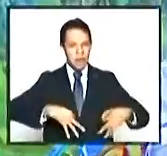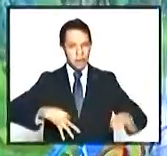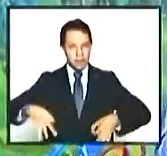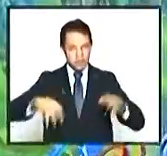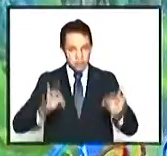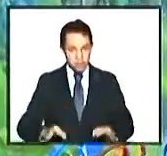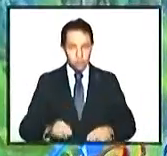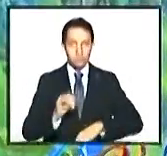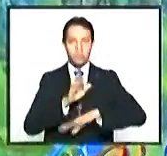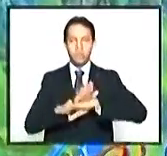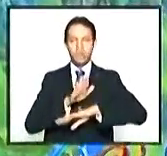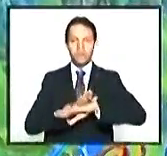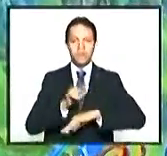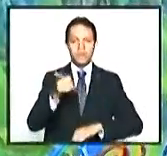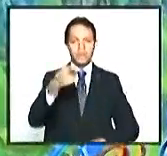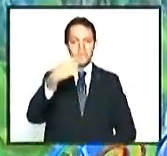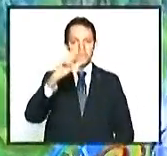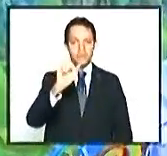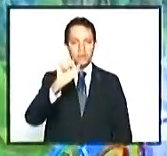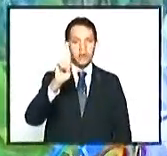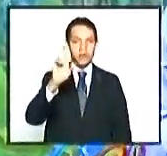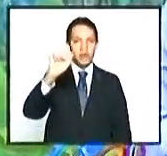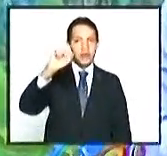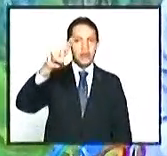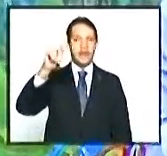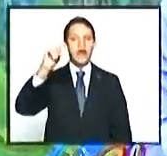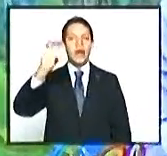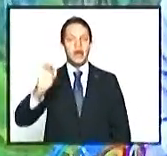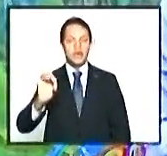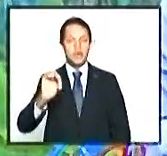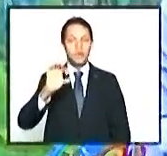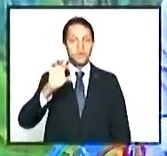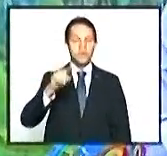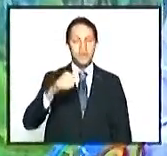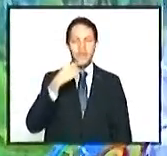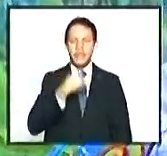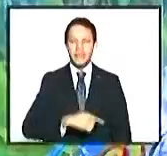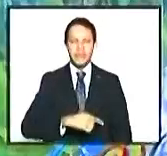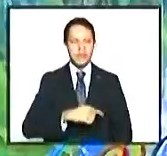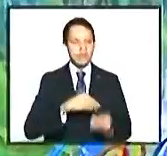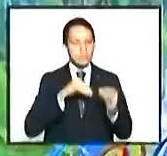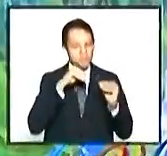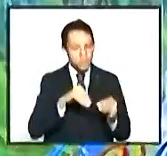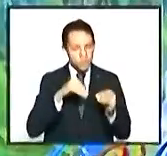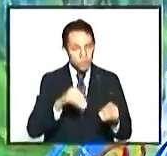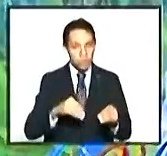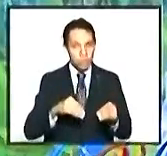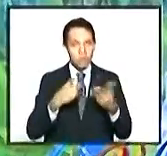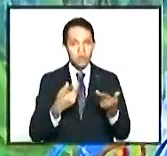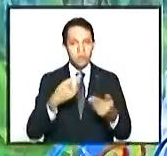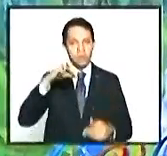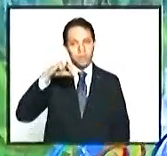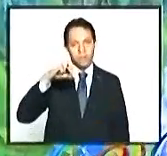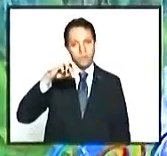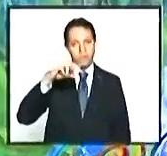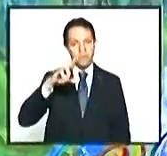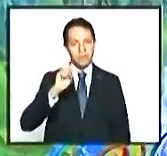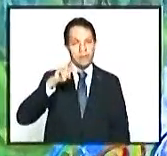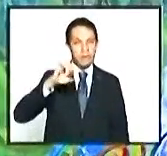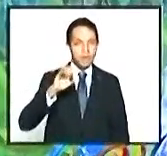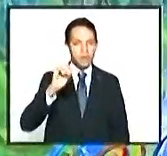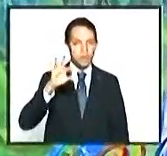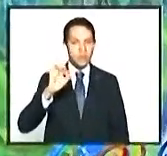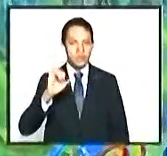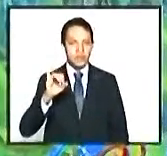En la tarde el doctor Gerardo Gómez Serna estará hablando de talasoterapia y también estará hablando de prebióticos y probióticos. Y